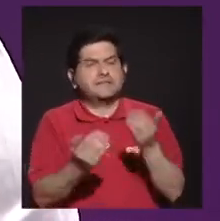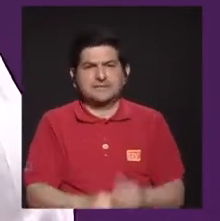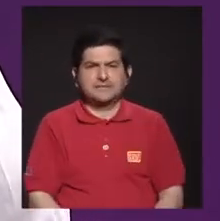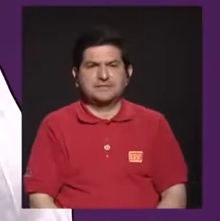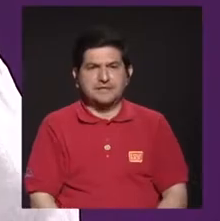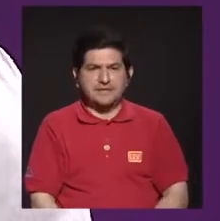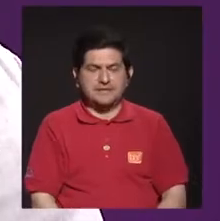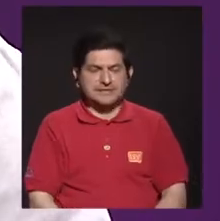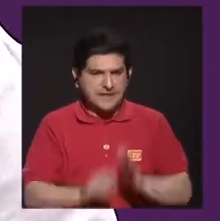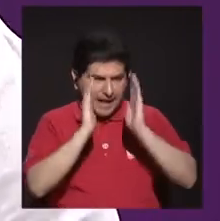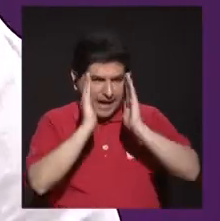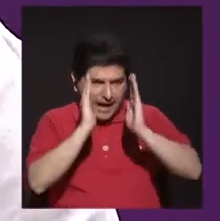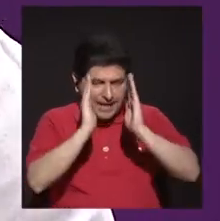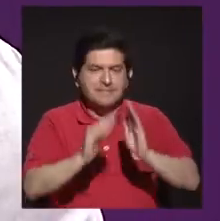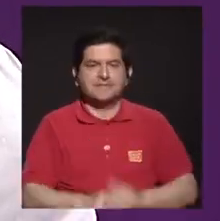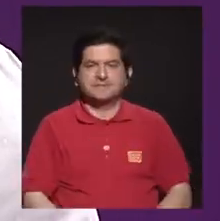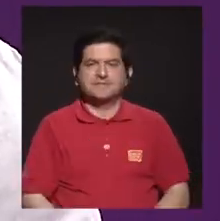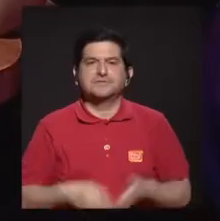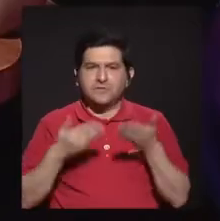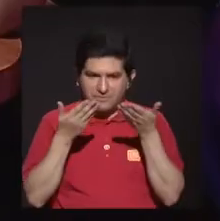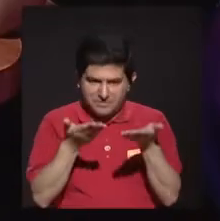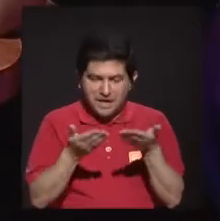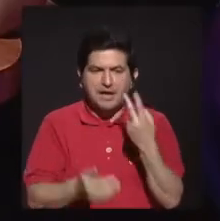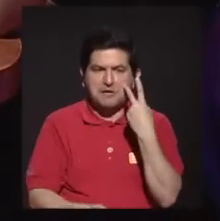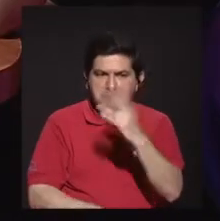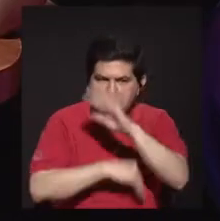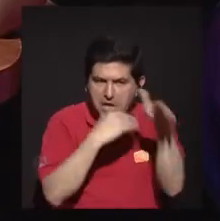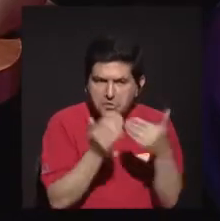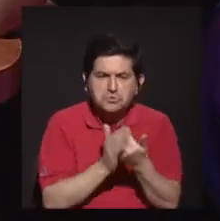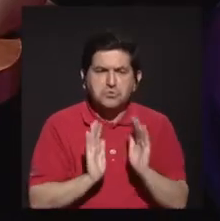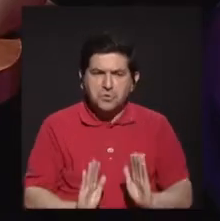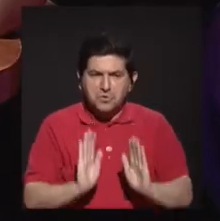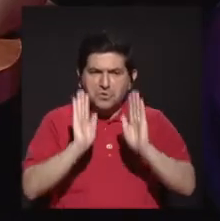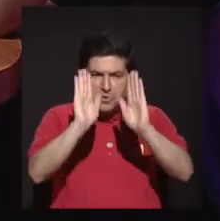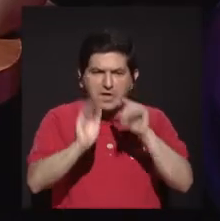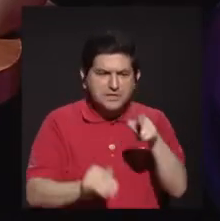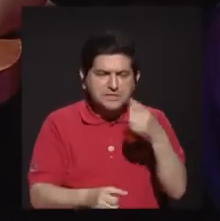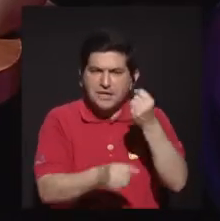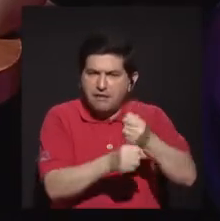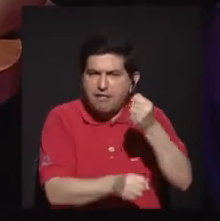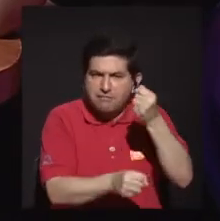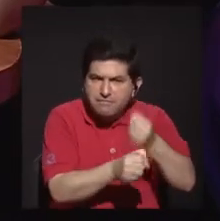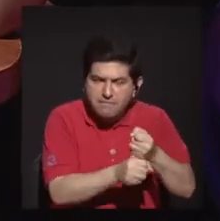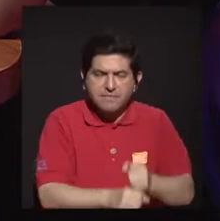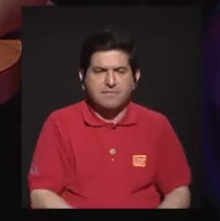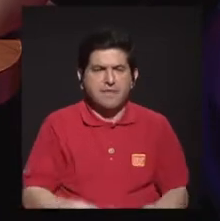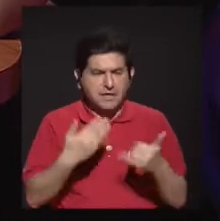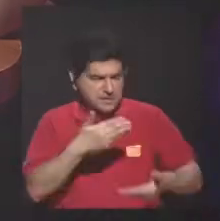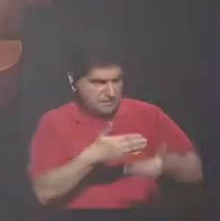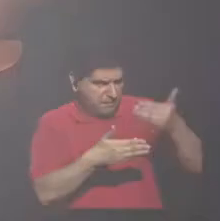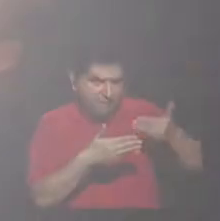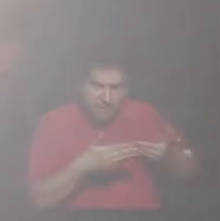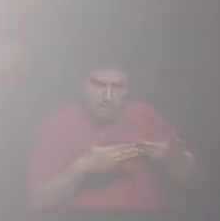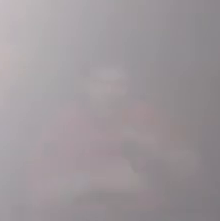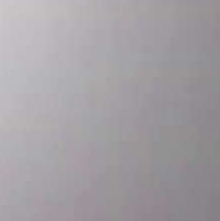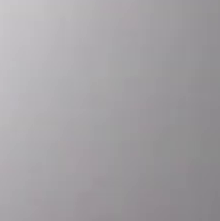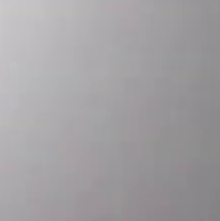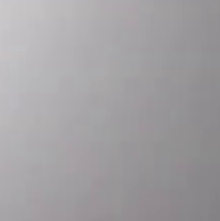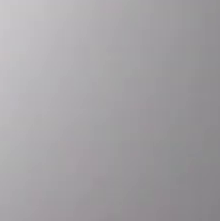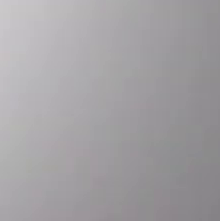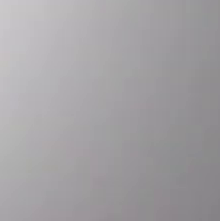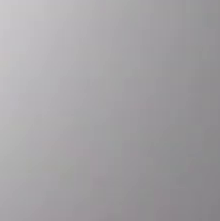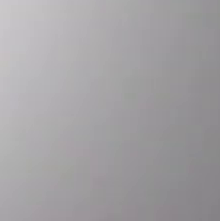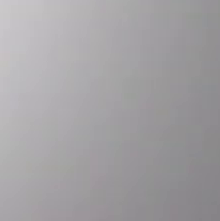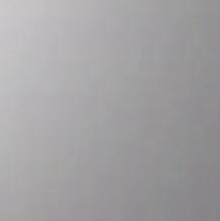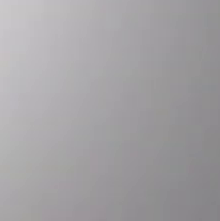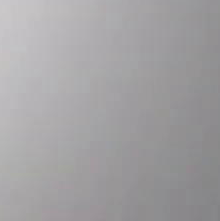nos hicieran caso y entraron y vieron todo lo maravilloso que ellas estaban haciendo, lo que se ha hecho en todos estos años,